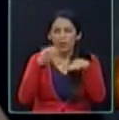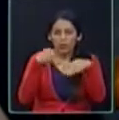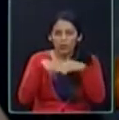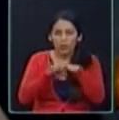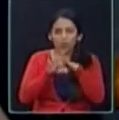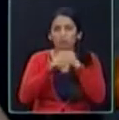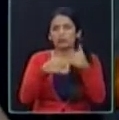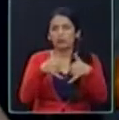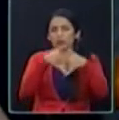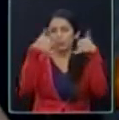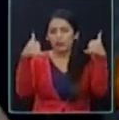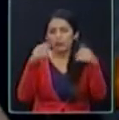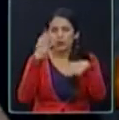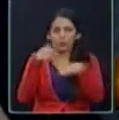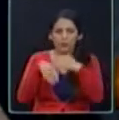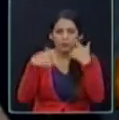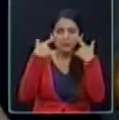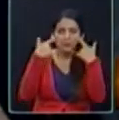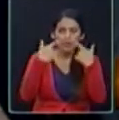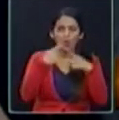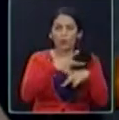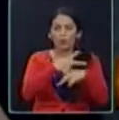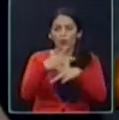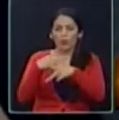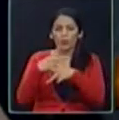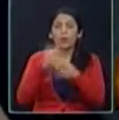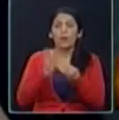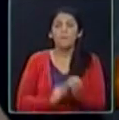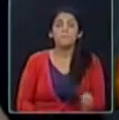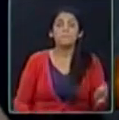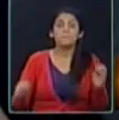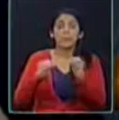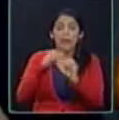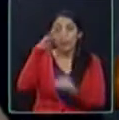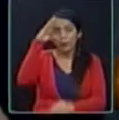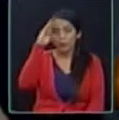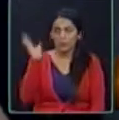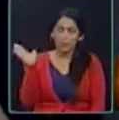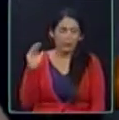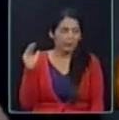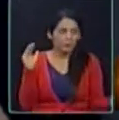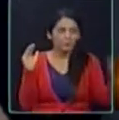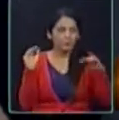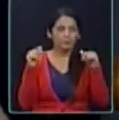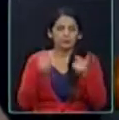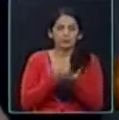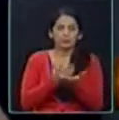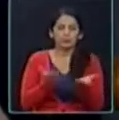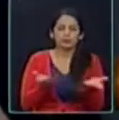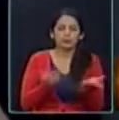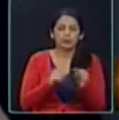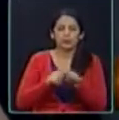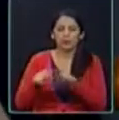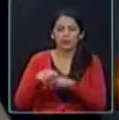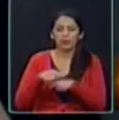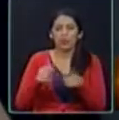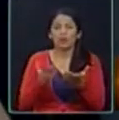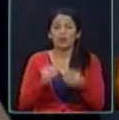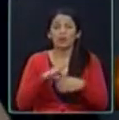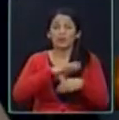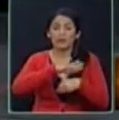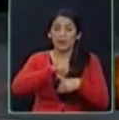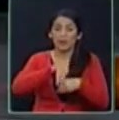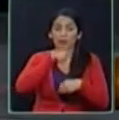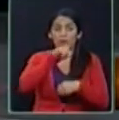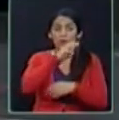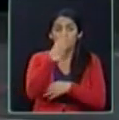operativos rutinarios y un mayor contingente de personal policial, tanto los días que son los recintos feriales como son los días miércoles y los días